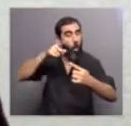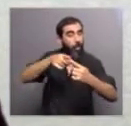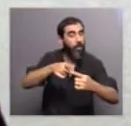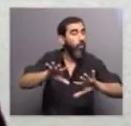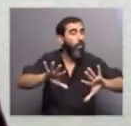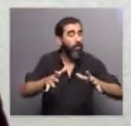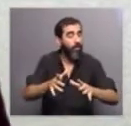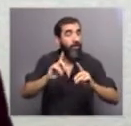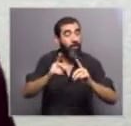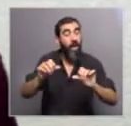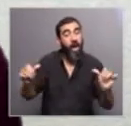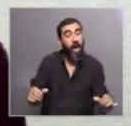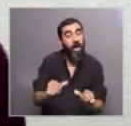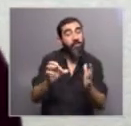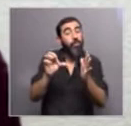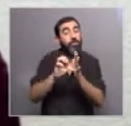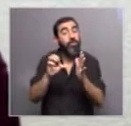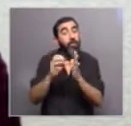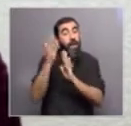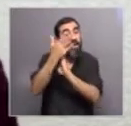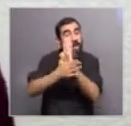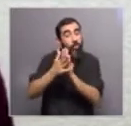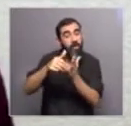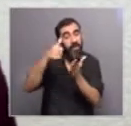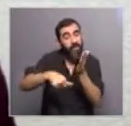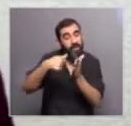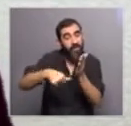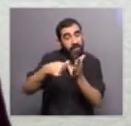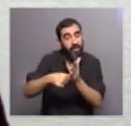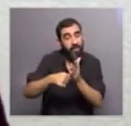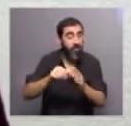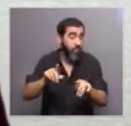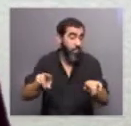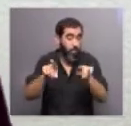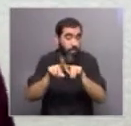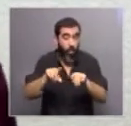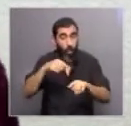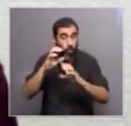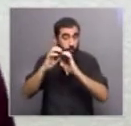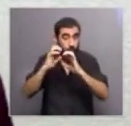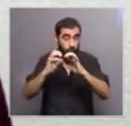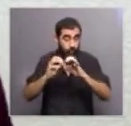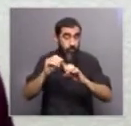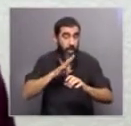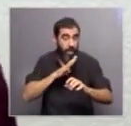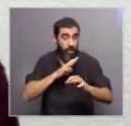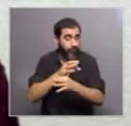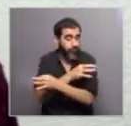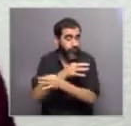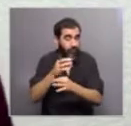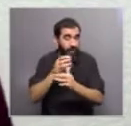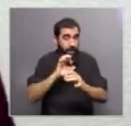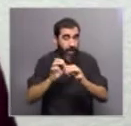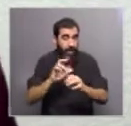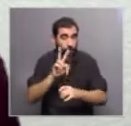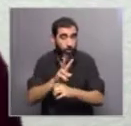es incluso crear un sistema nacional de etiquetado de calefactores, como existe con otros electrodomésticos que miden la eficiencia